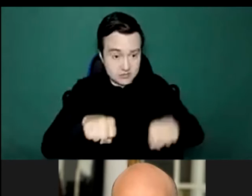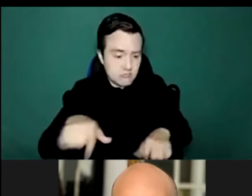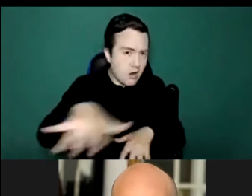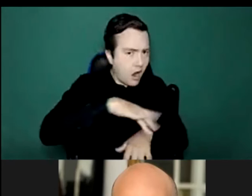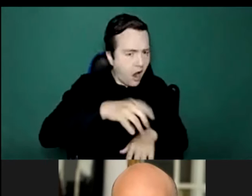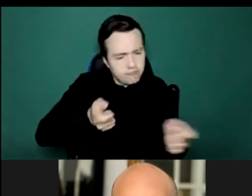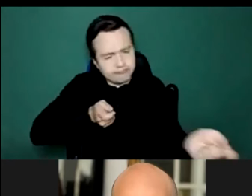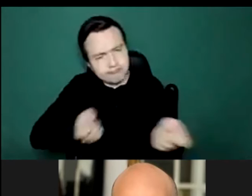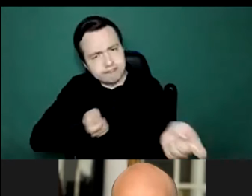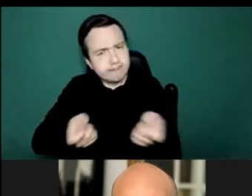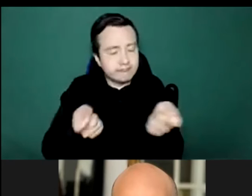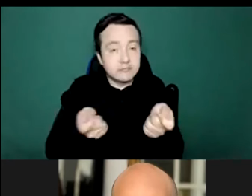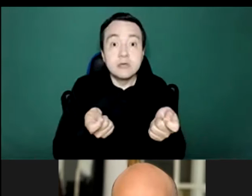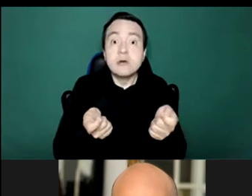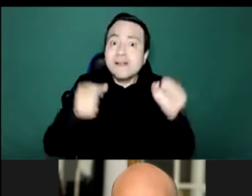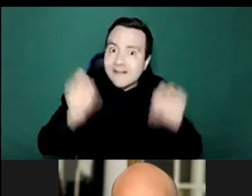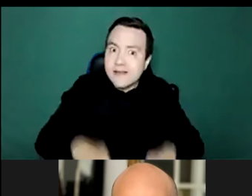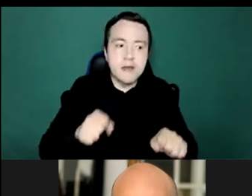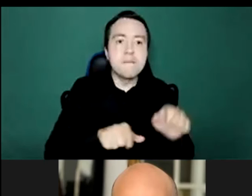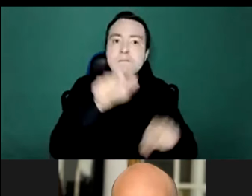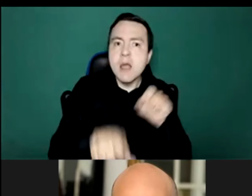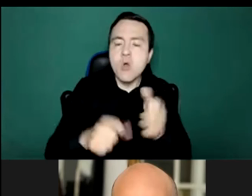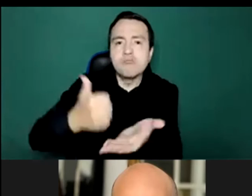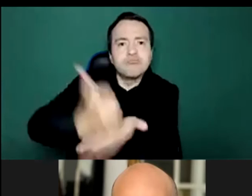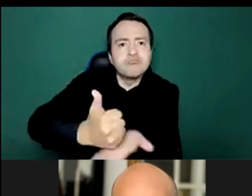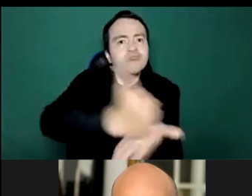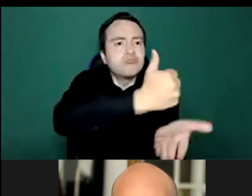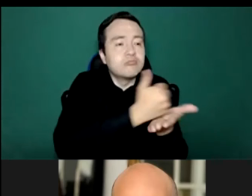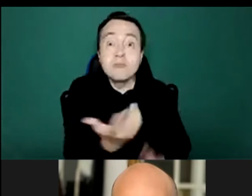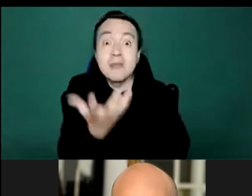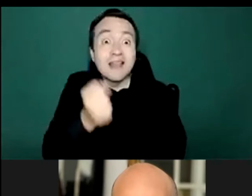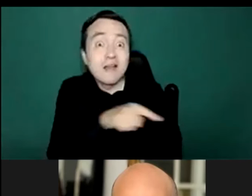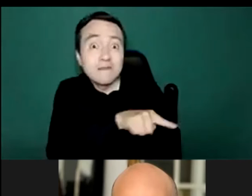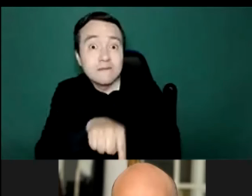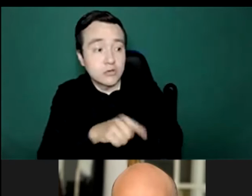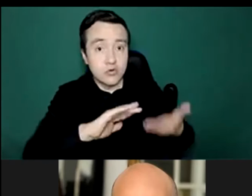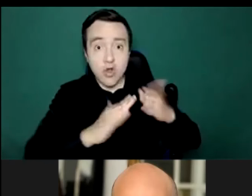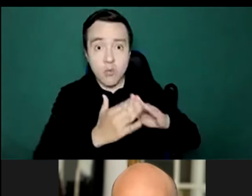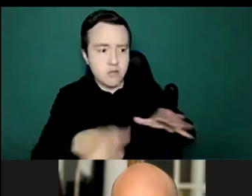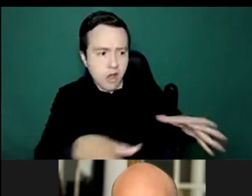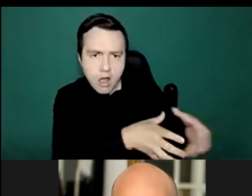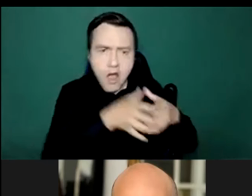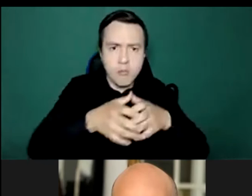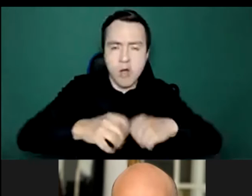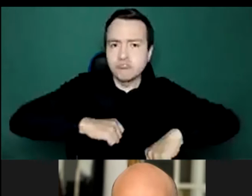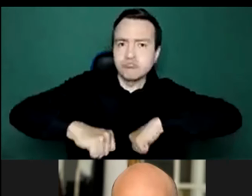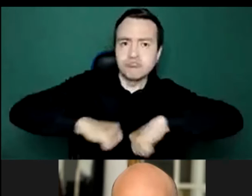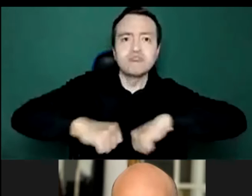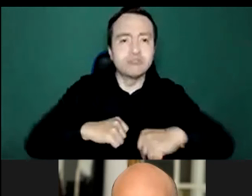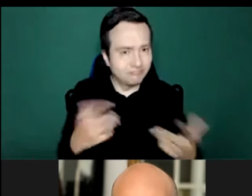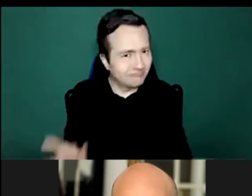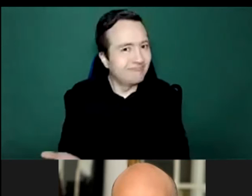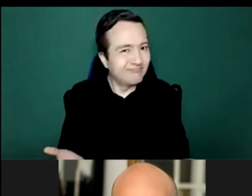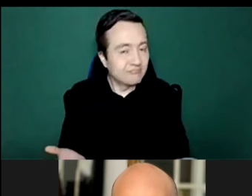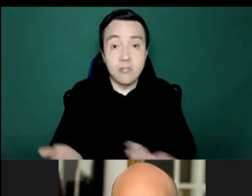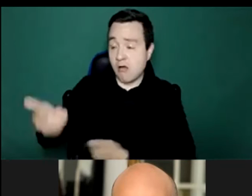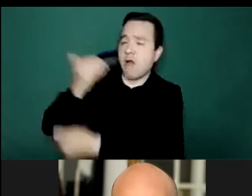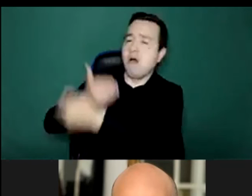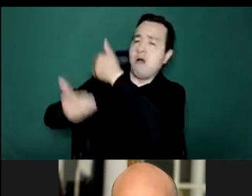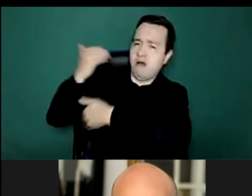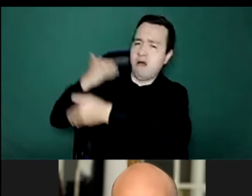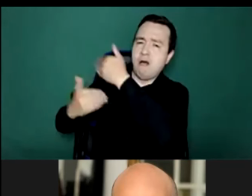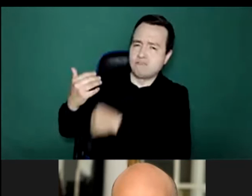las personas y las comunidades en ese proceso, revisar la forma tradicional de desarrollar políticas